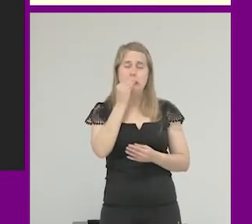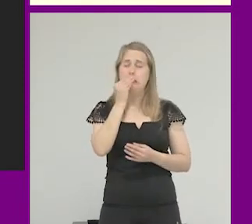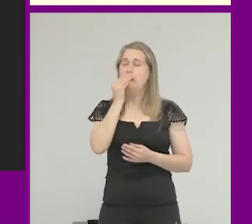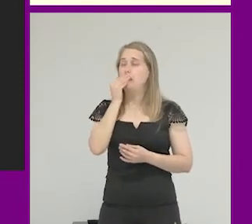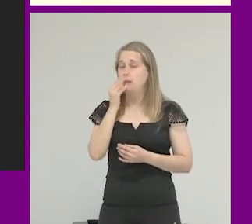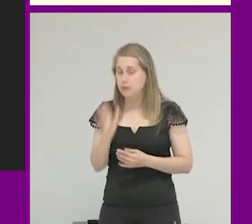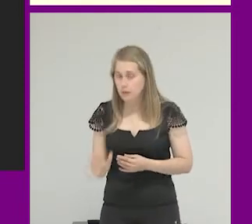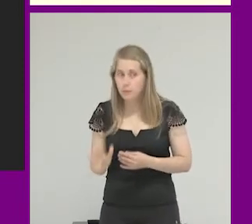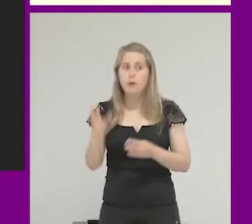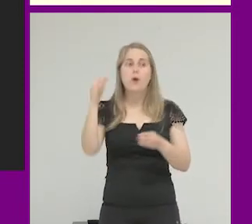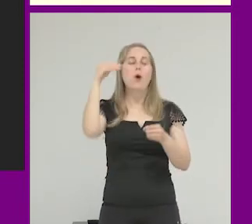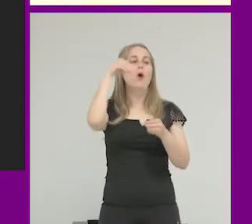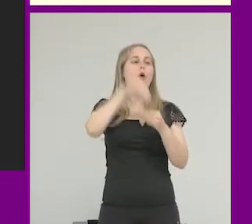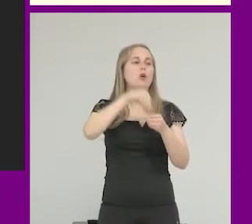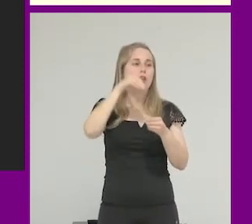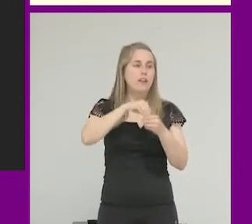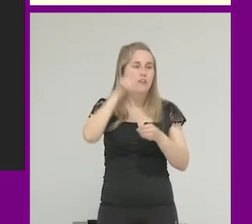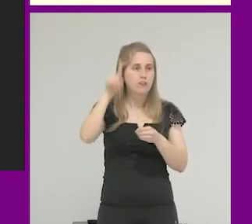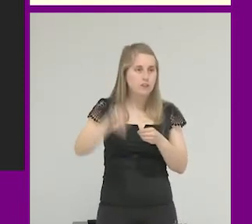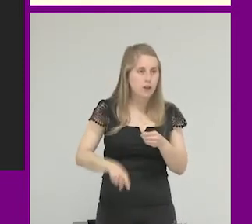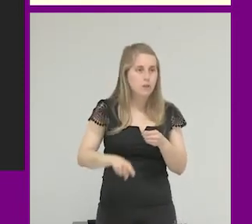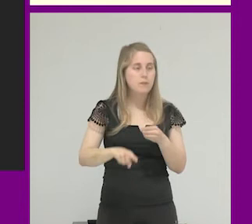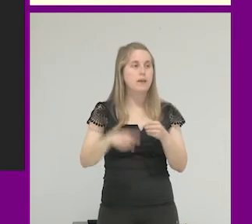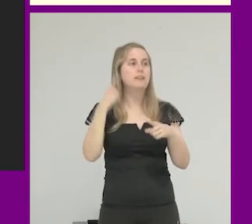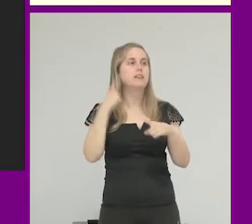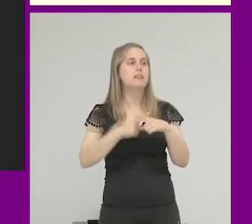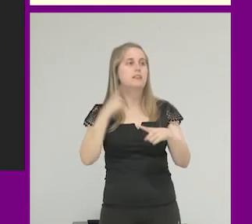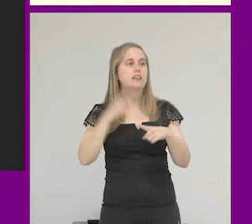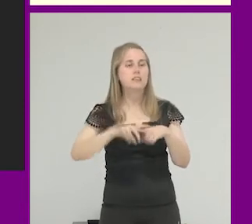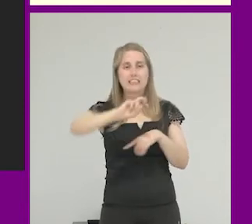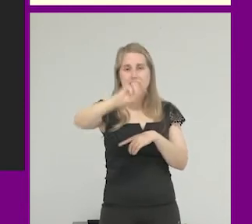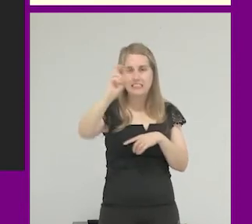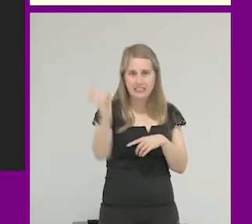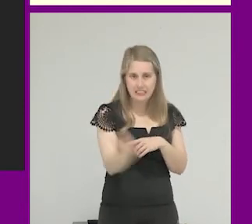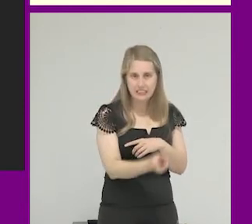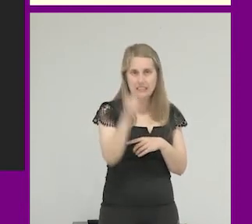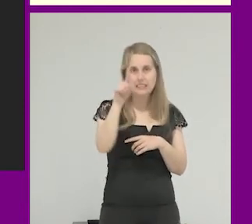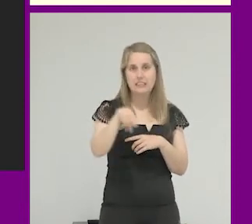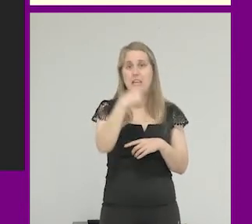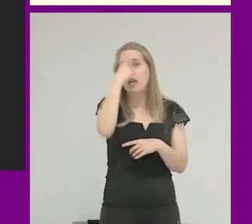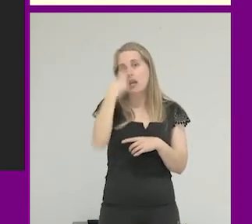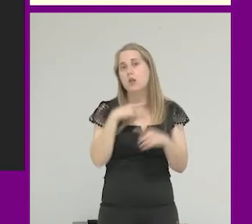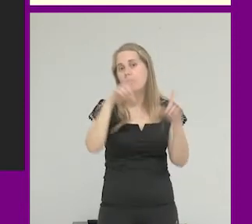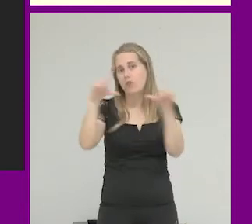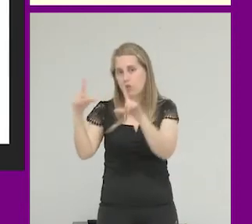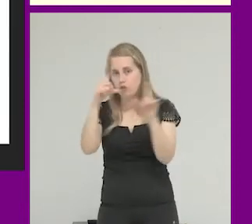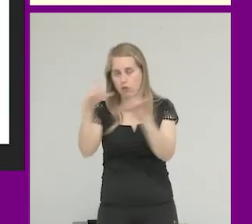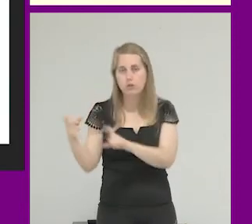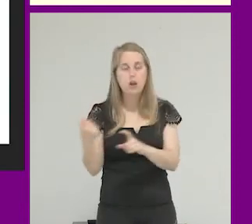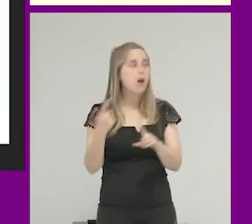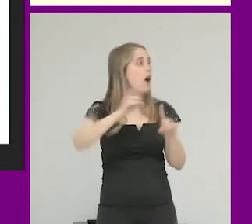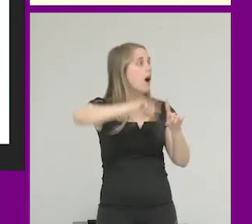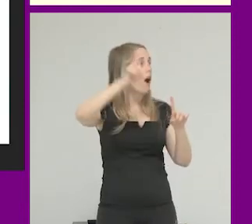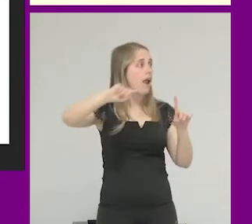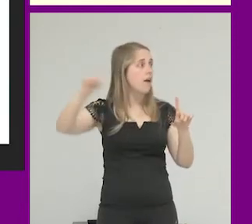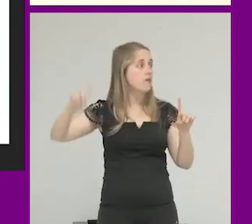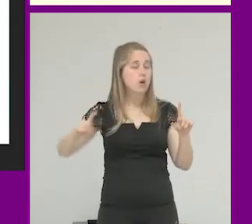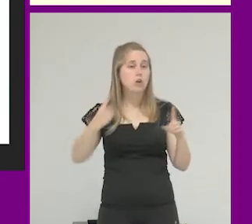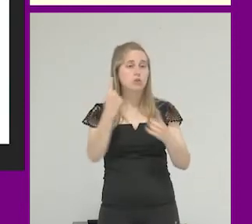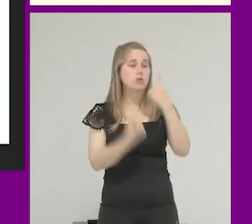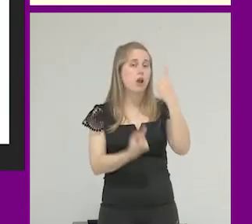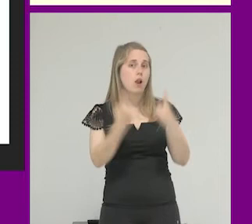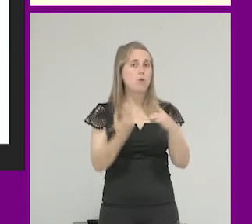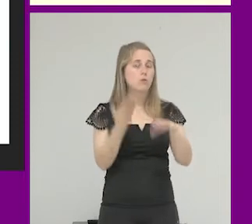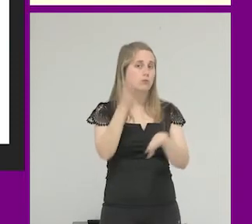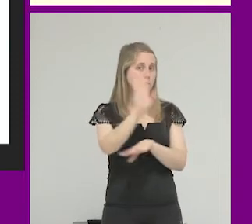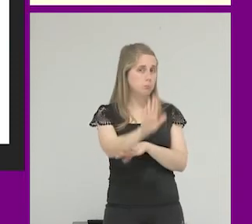ba, edukiak ere sexu transanistasunaren trataera zelan eta irudiak. Grafiko batzuk jarri